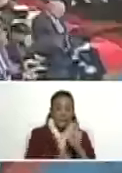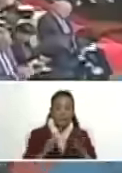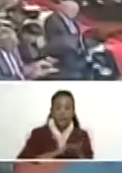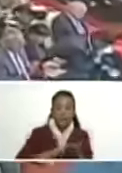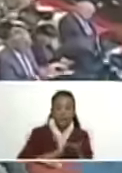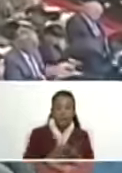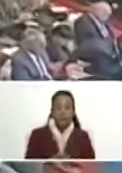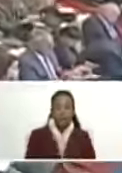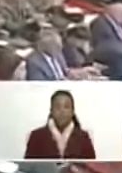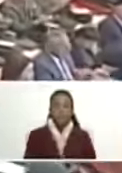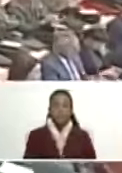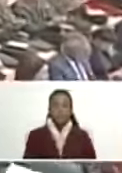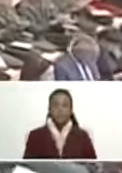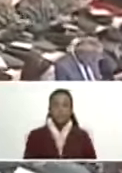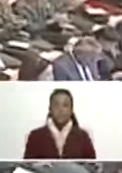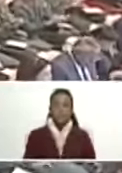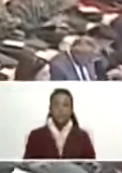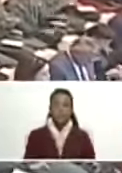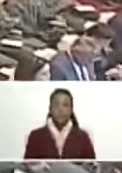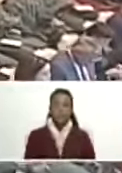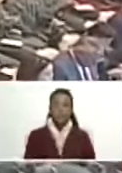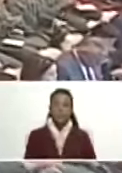Luego